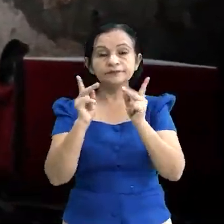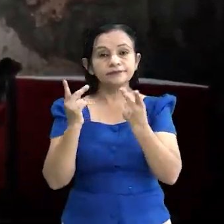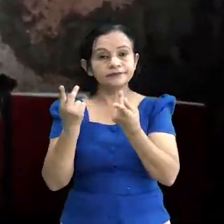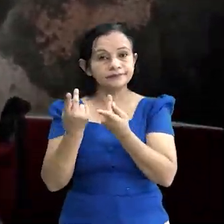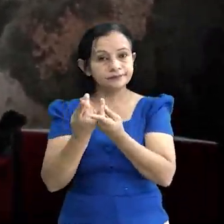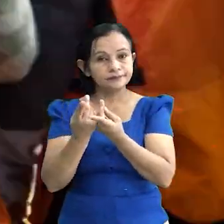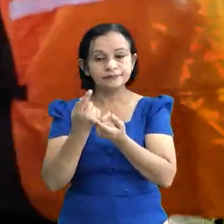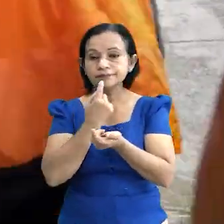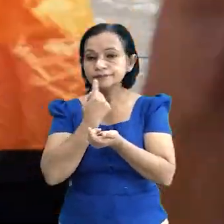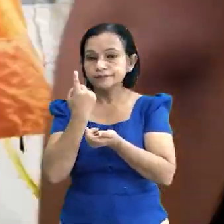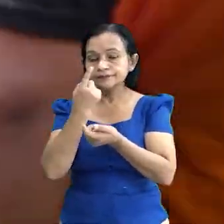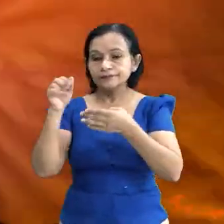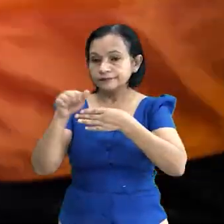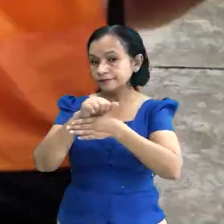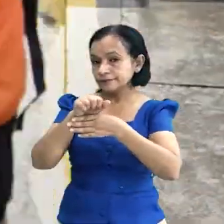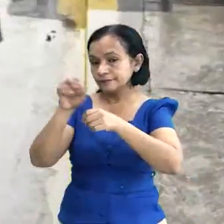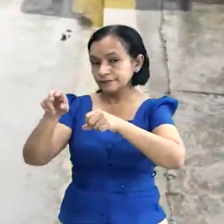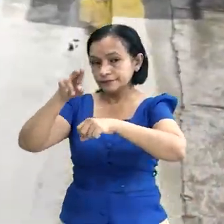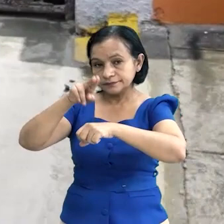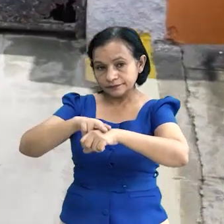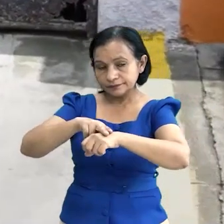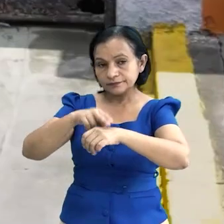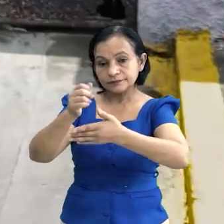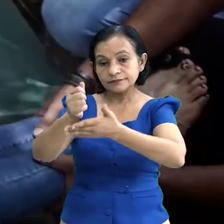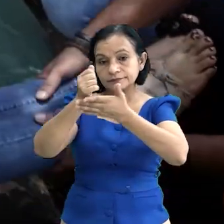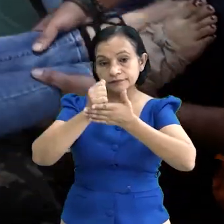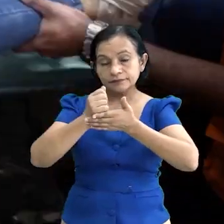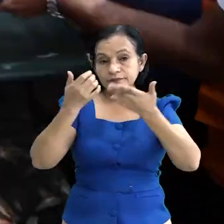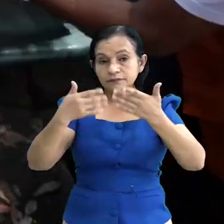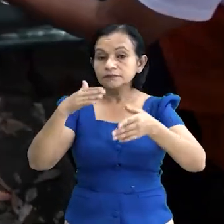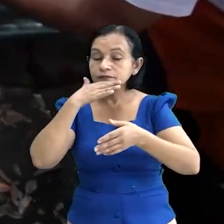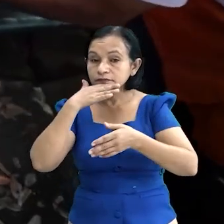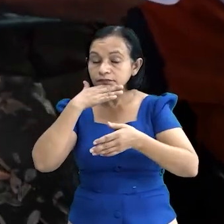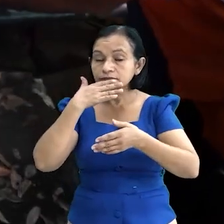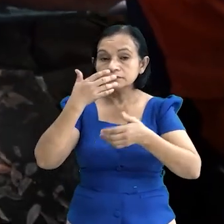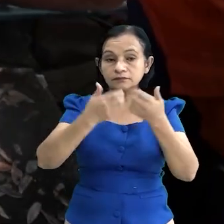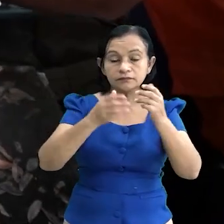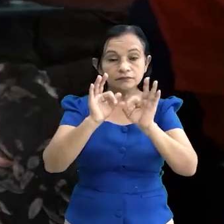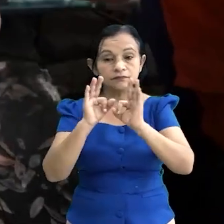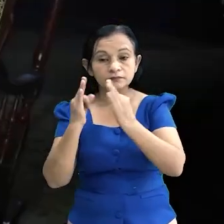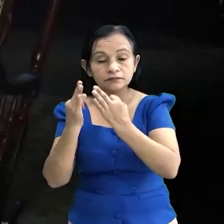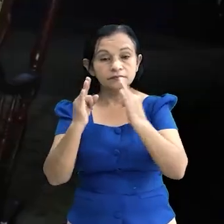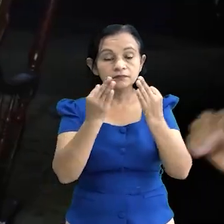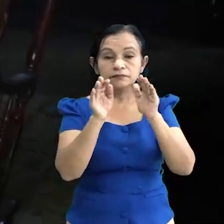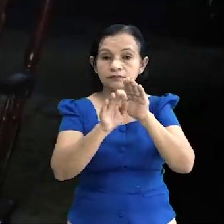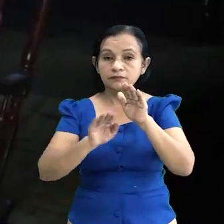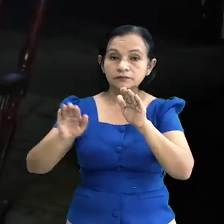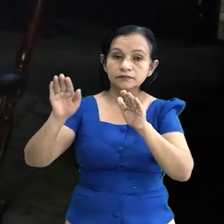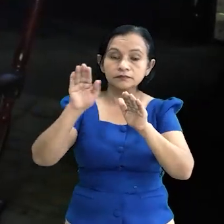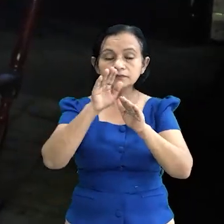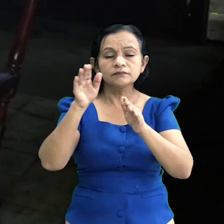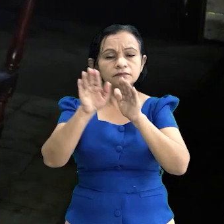población a través de los ejercicios nacionales permite prever cualquier situación de riesgo de las familias, sobre todo las de